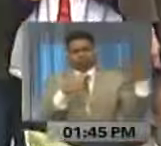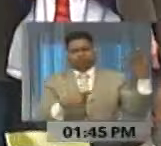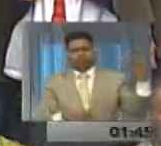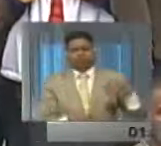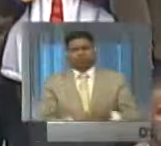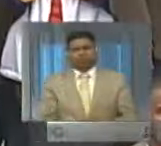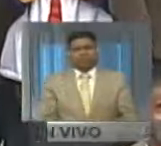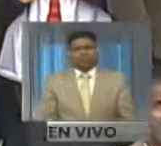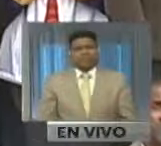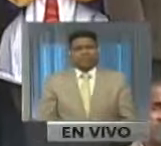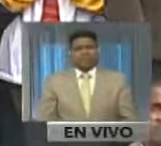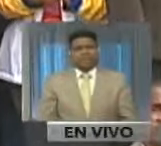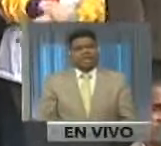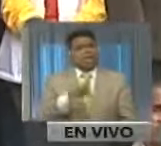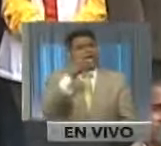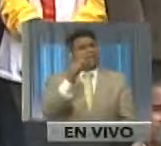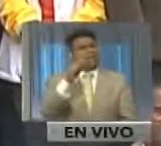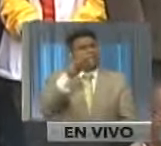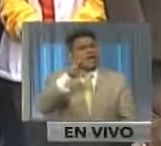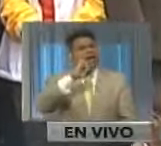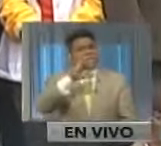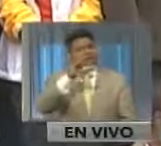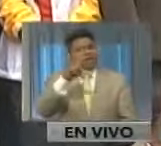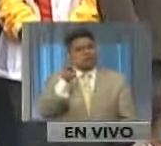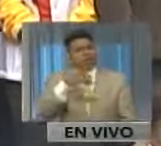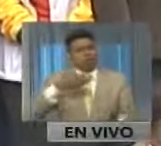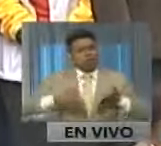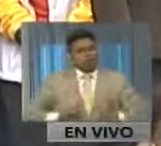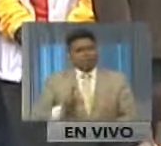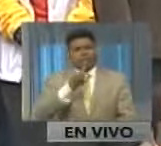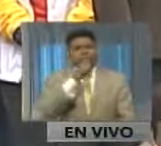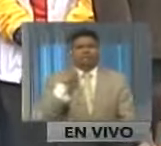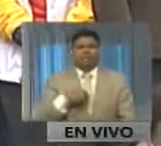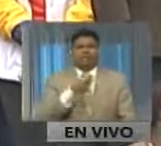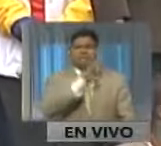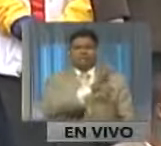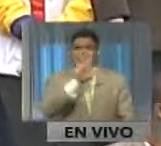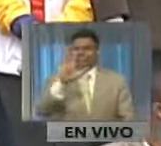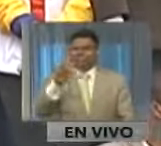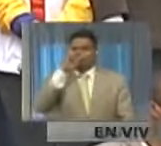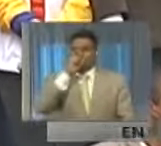Bueno, Daniela Ponte no había nacido porque tiene 25 años.